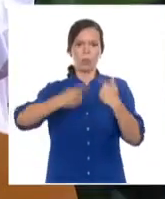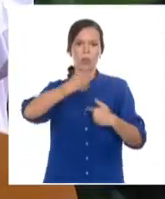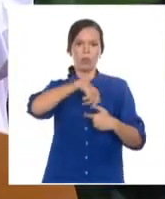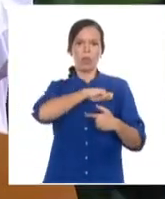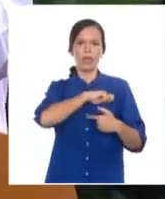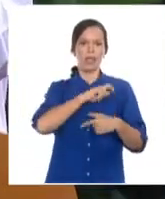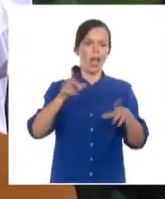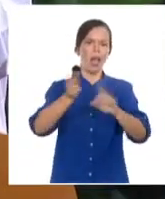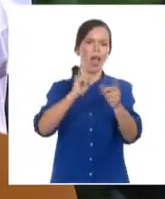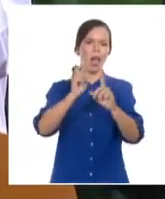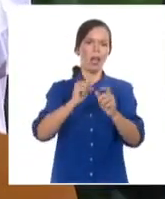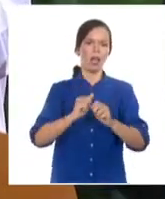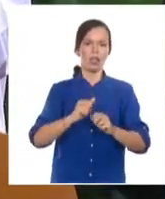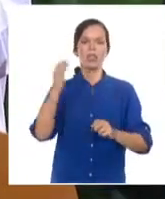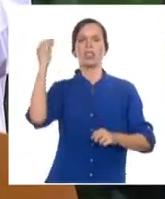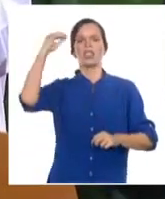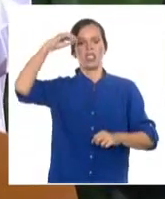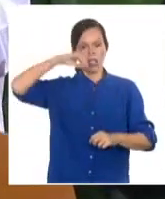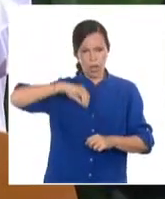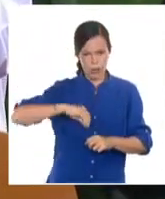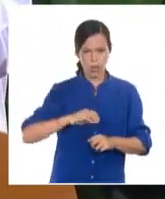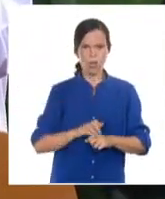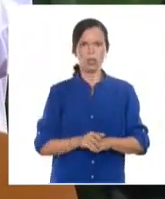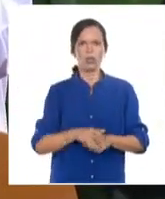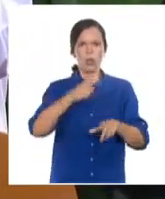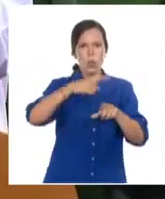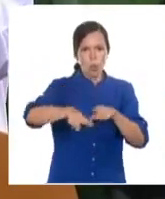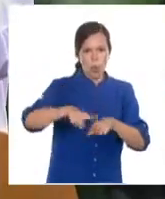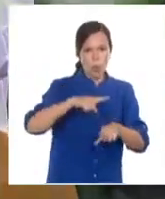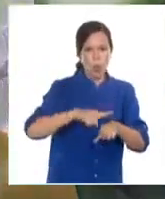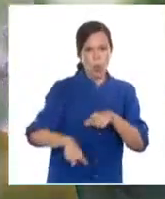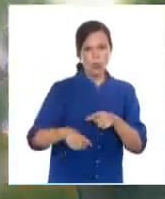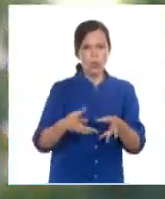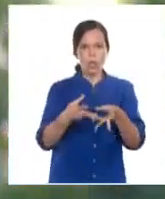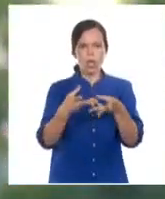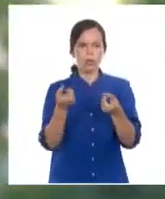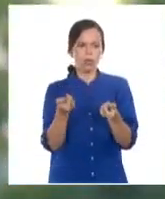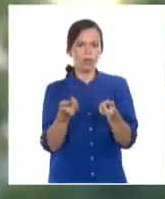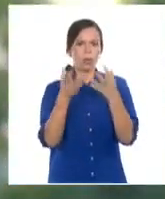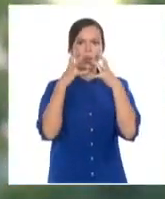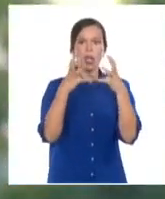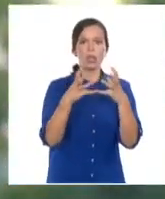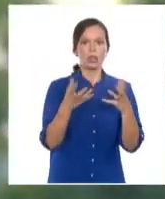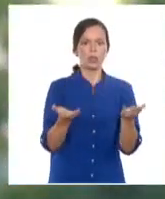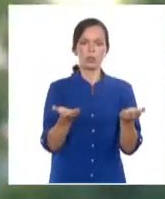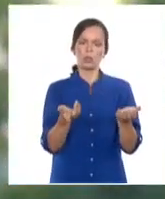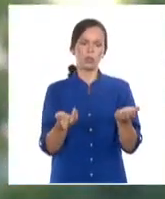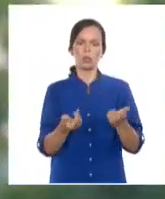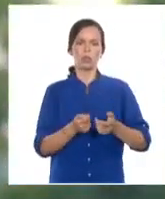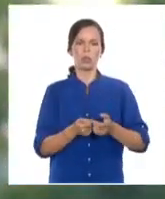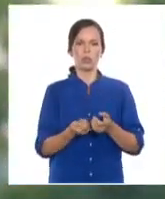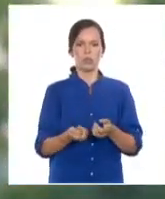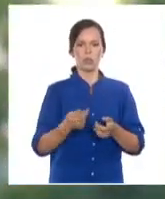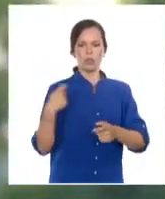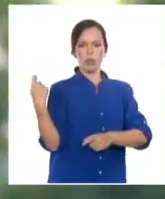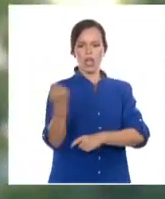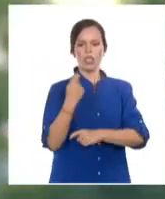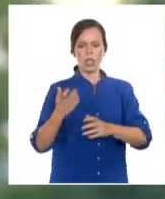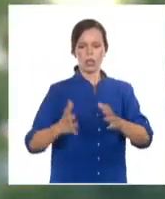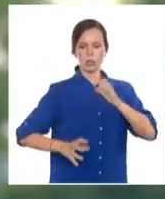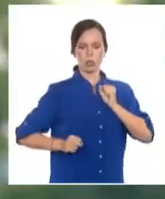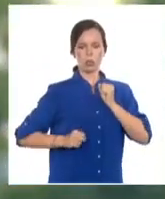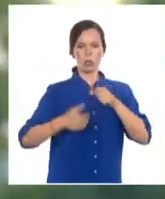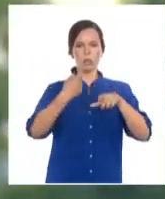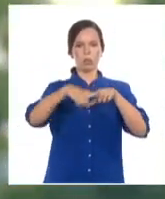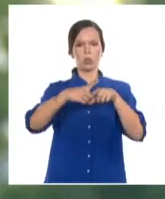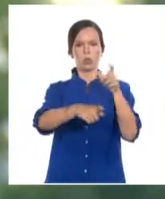convicción de que las condiciones materiales nunca estarían creadas totalmente ni que las armas serían las suficientes para